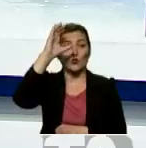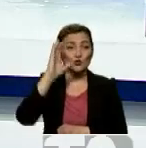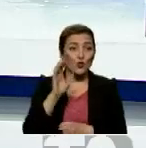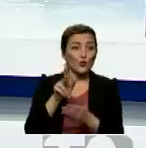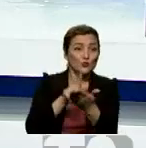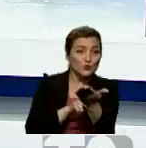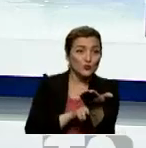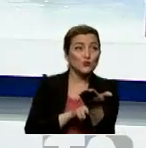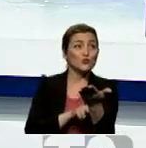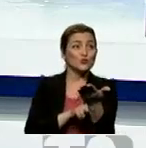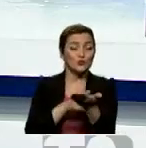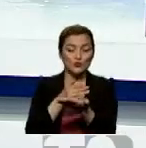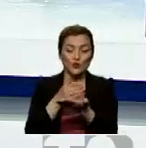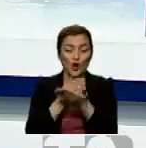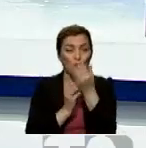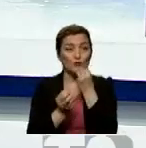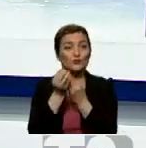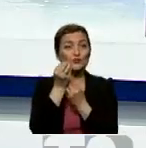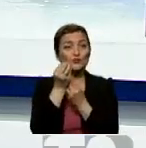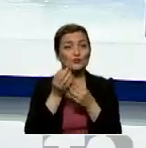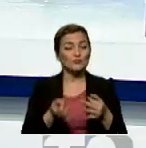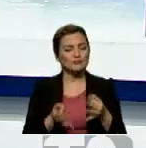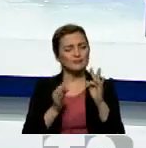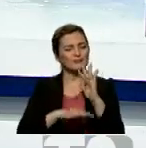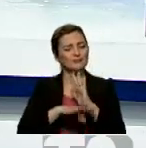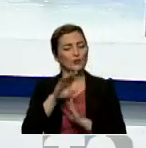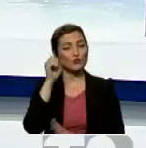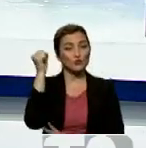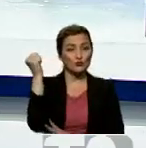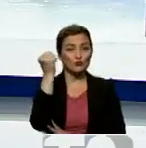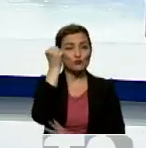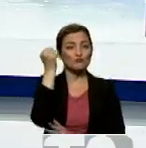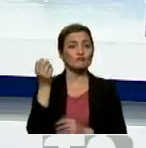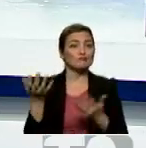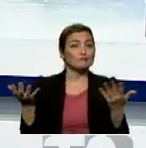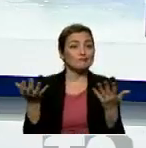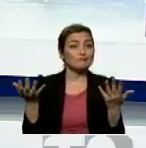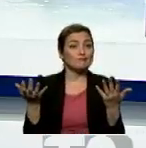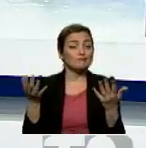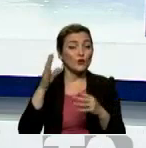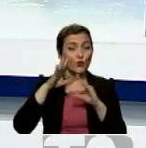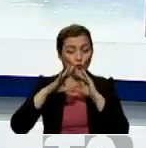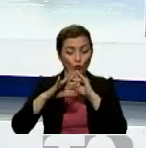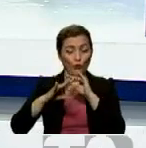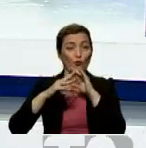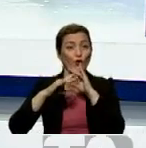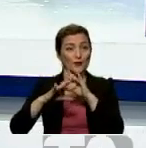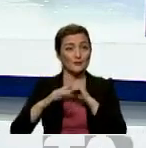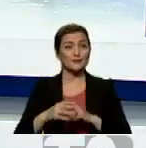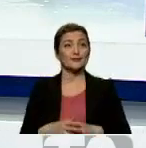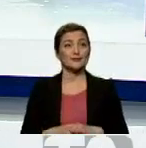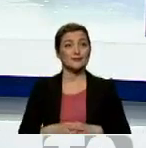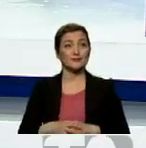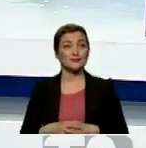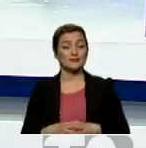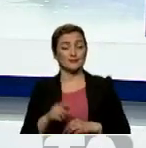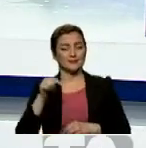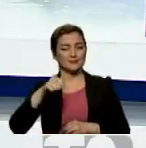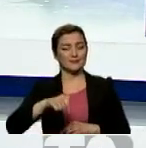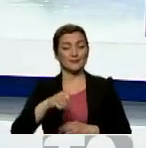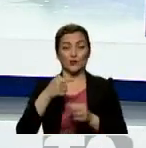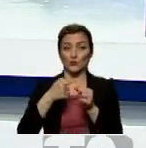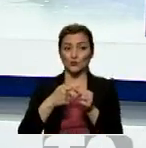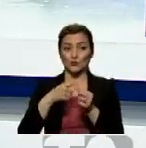mucha tradición y mucha gastronomía. Uno de estos carnavales más famosos, sin duda alguna, es el Carnaval de Guaranda. Bueno, es que justamente aquí en la capital